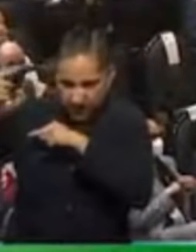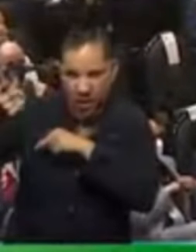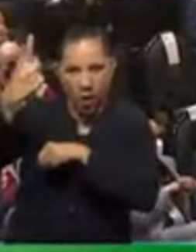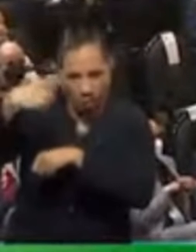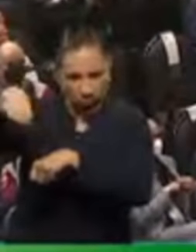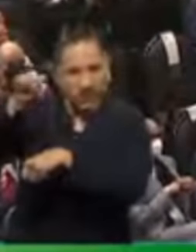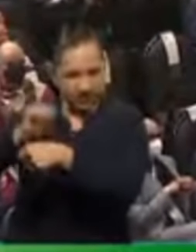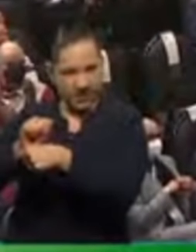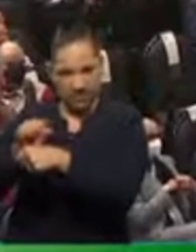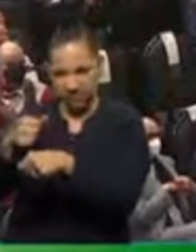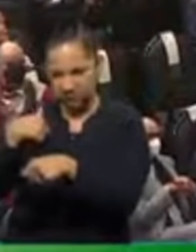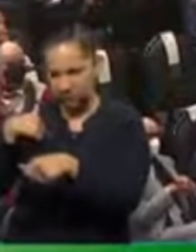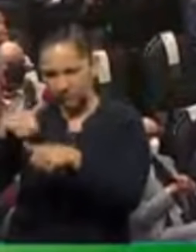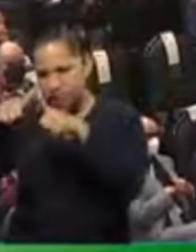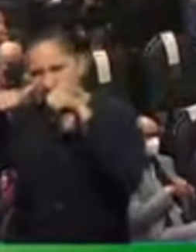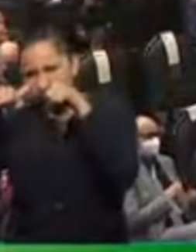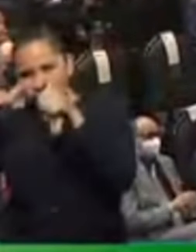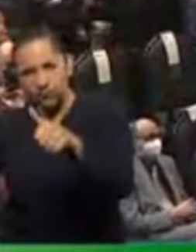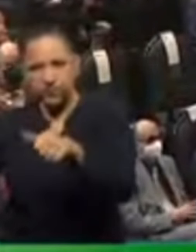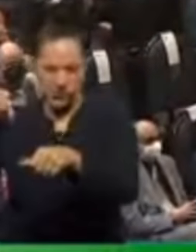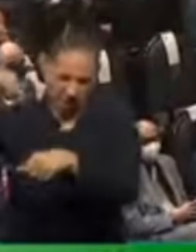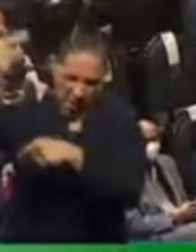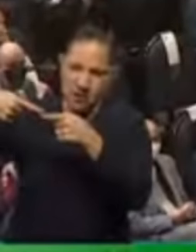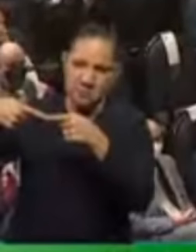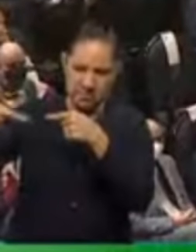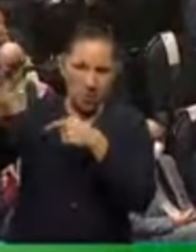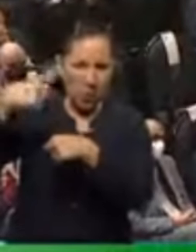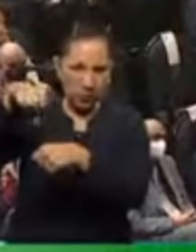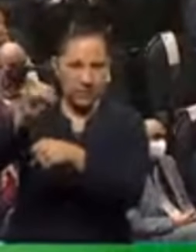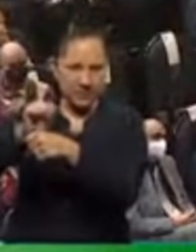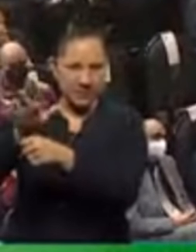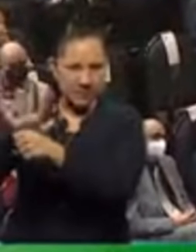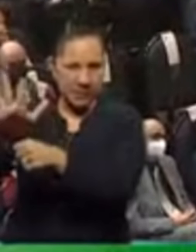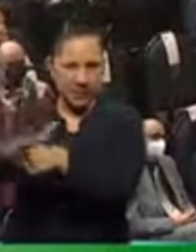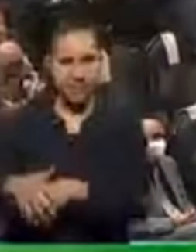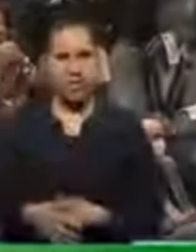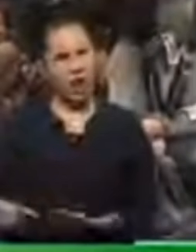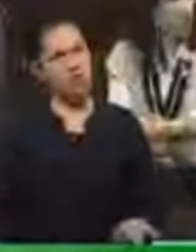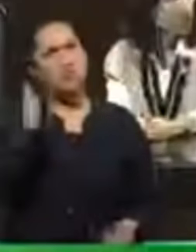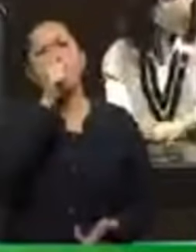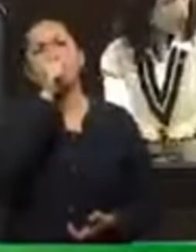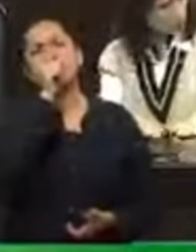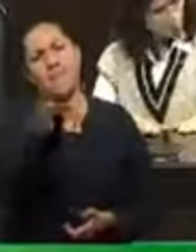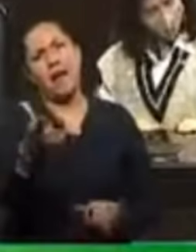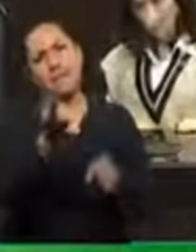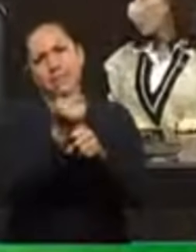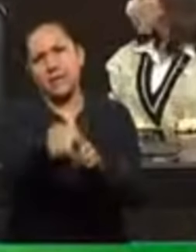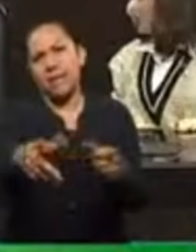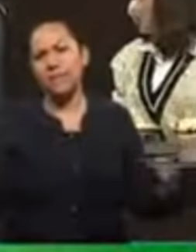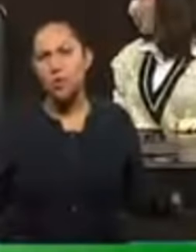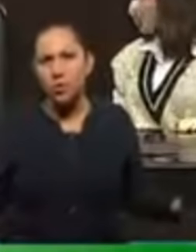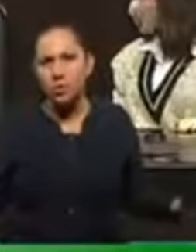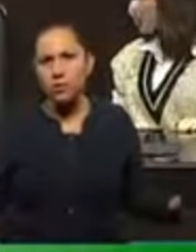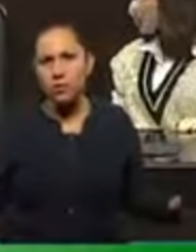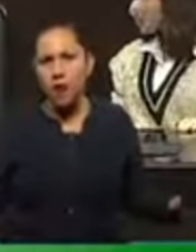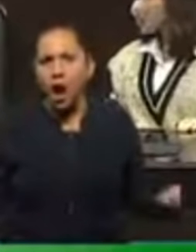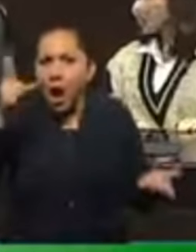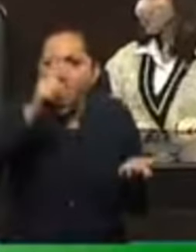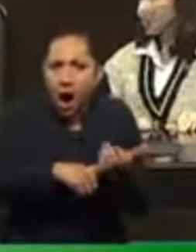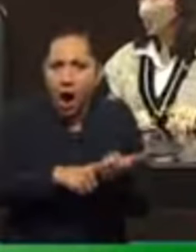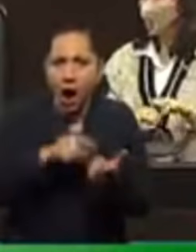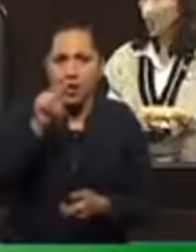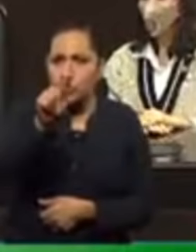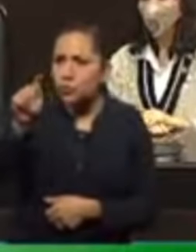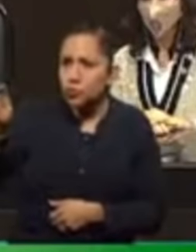los atiendo, toda la semana. No mames, cabrón. Es que desde las dramáticas reuniones con los padres